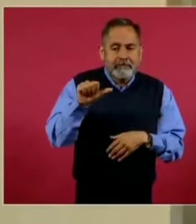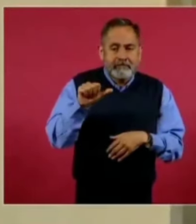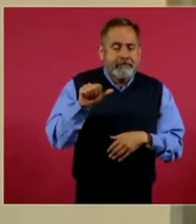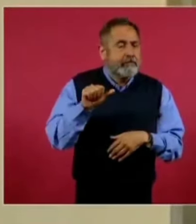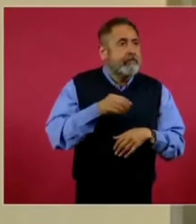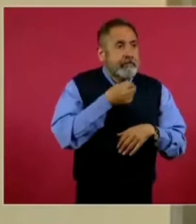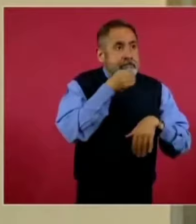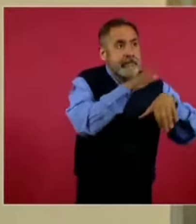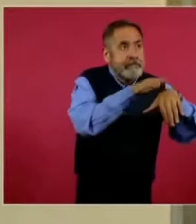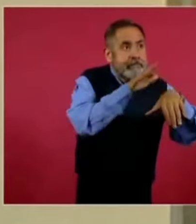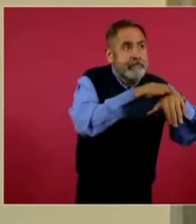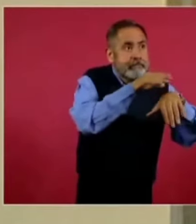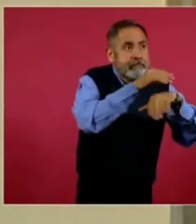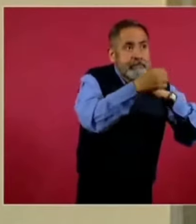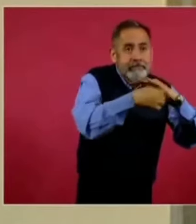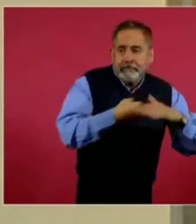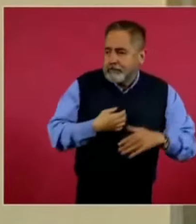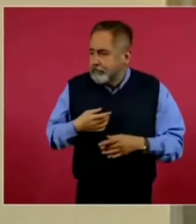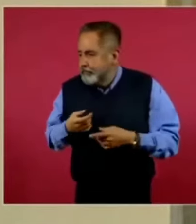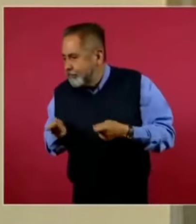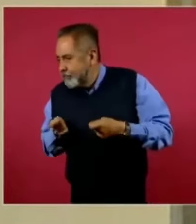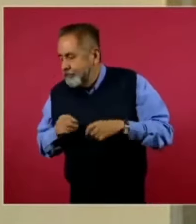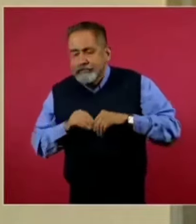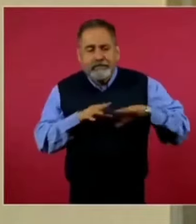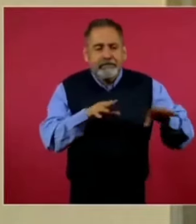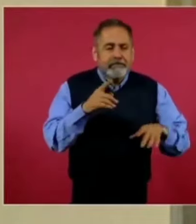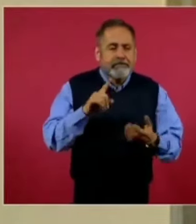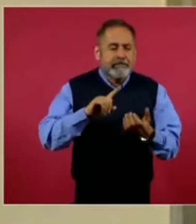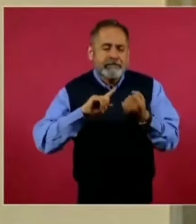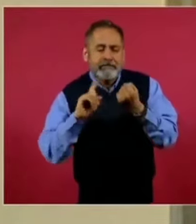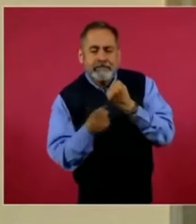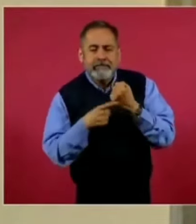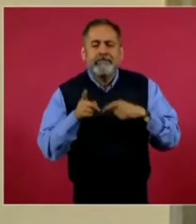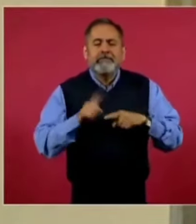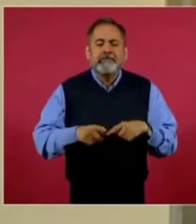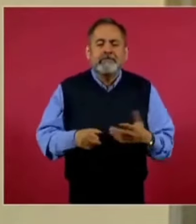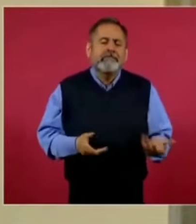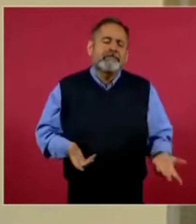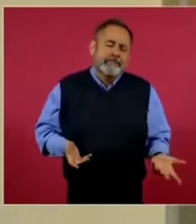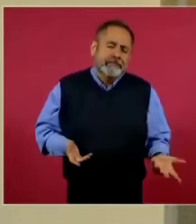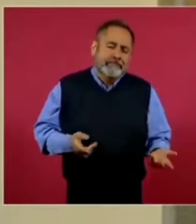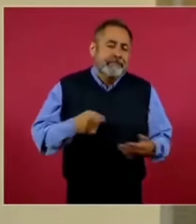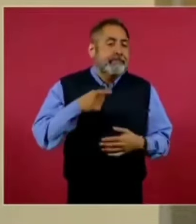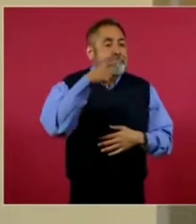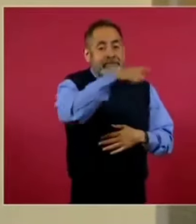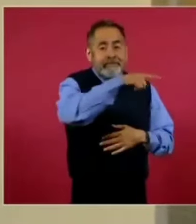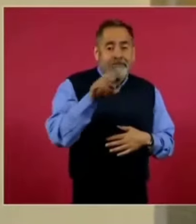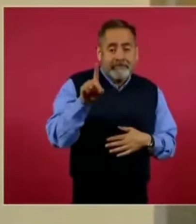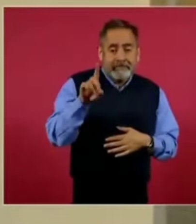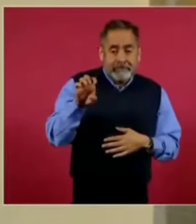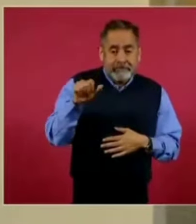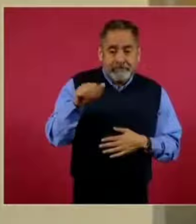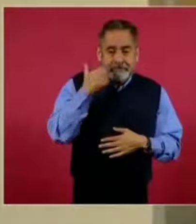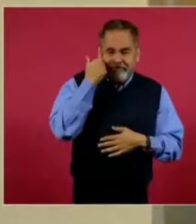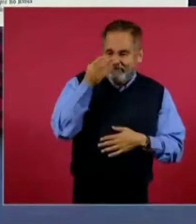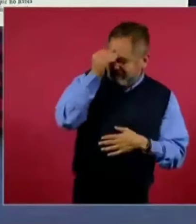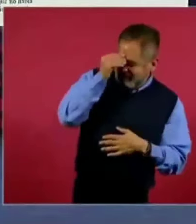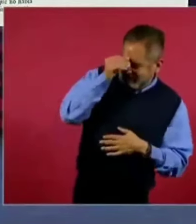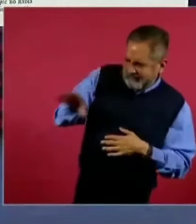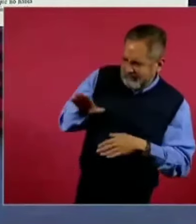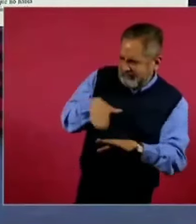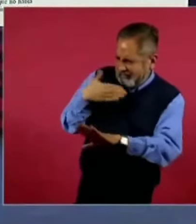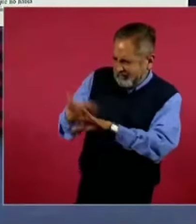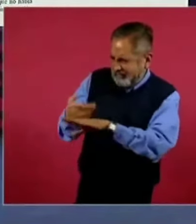¿Y cuál es el fondo del asunto? Pues lo que quieren es debilitar las instituciones